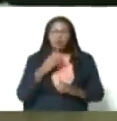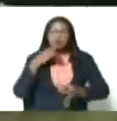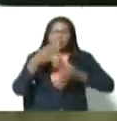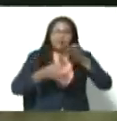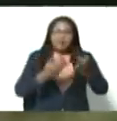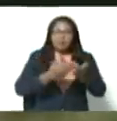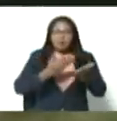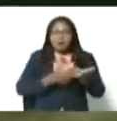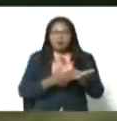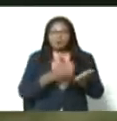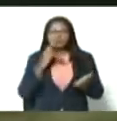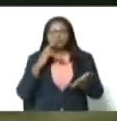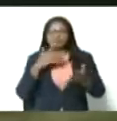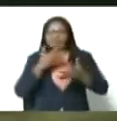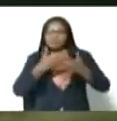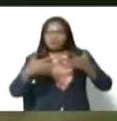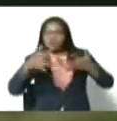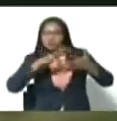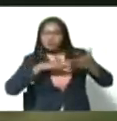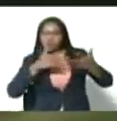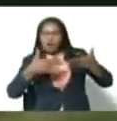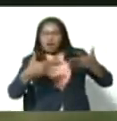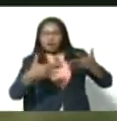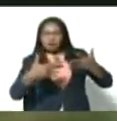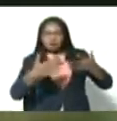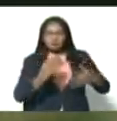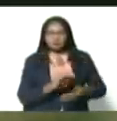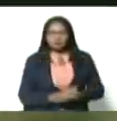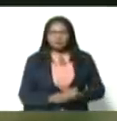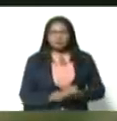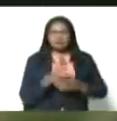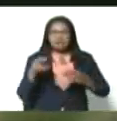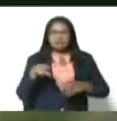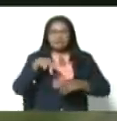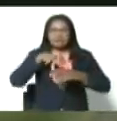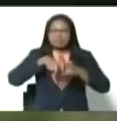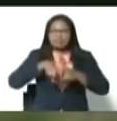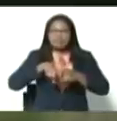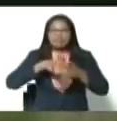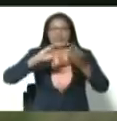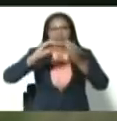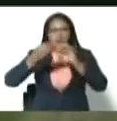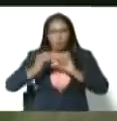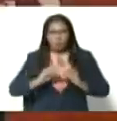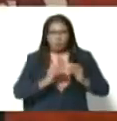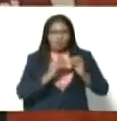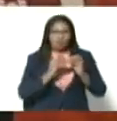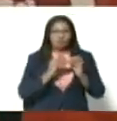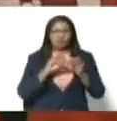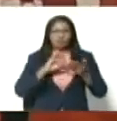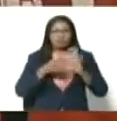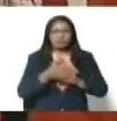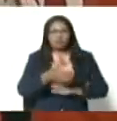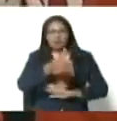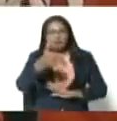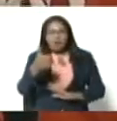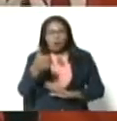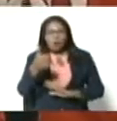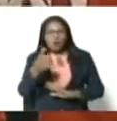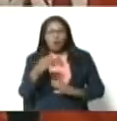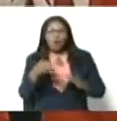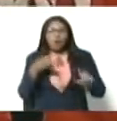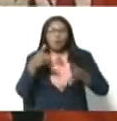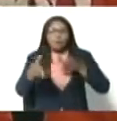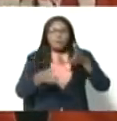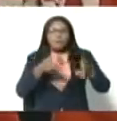en este esquema los asientos, estos asientos se modificaron y esto le va a dar a cada tren